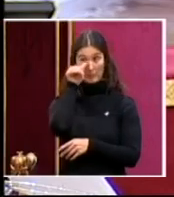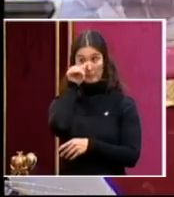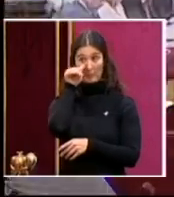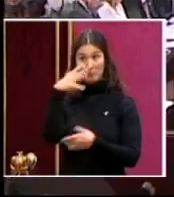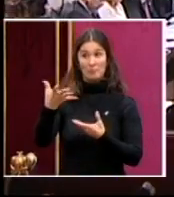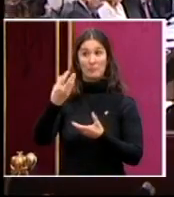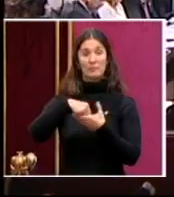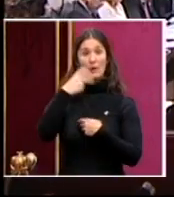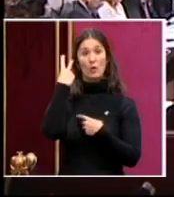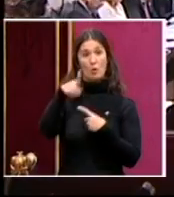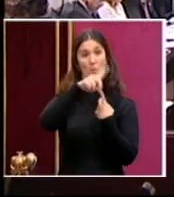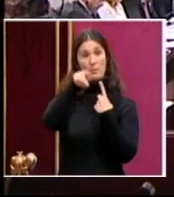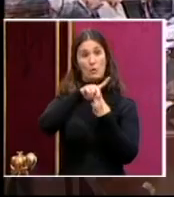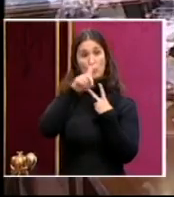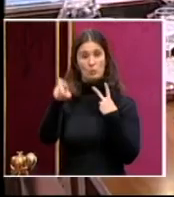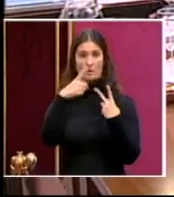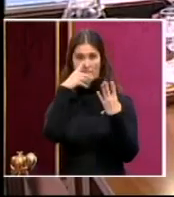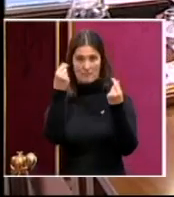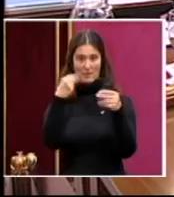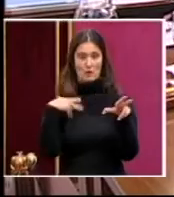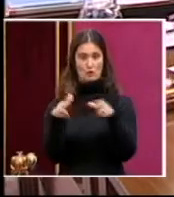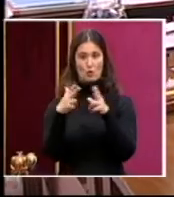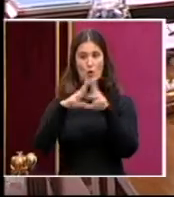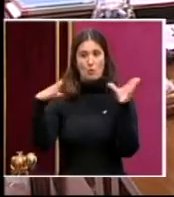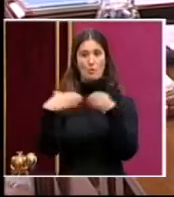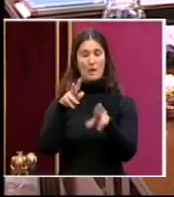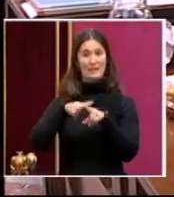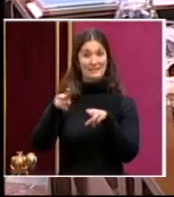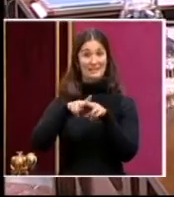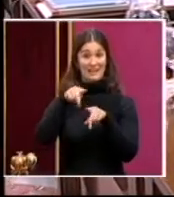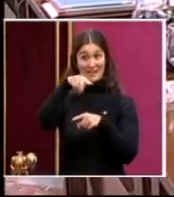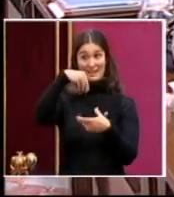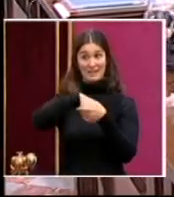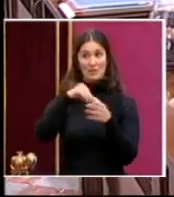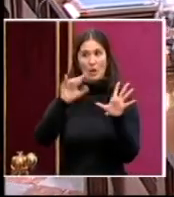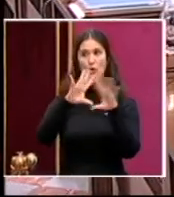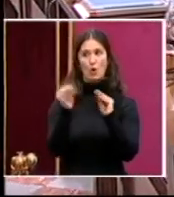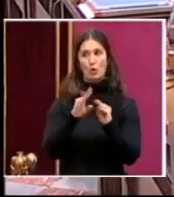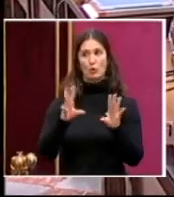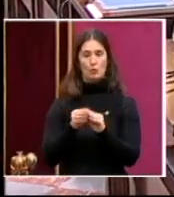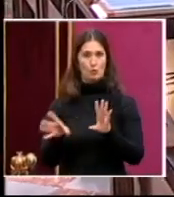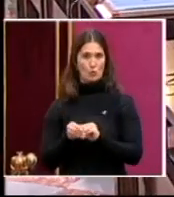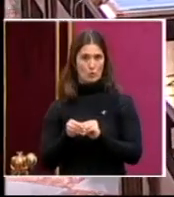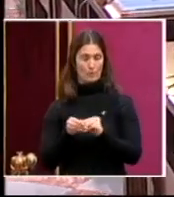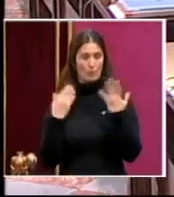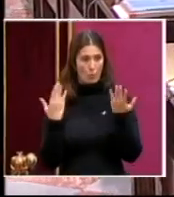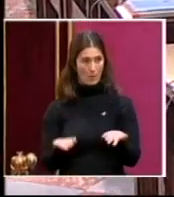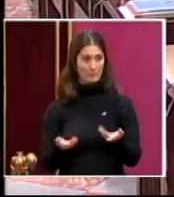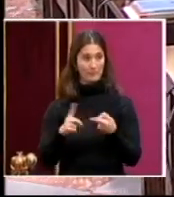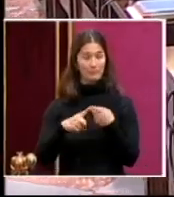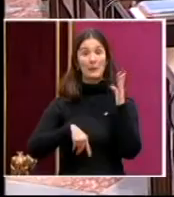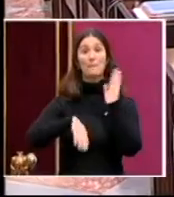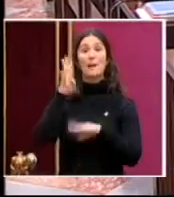incluyó dos preguntas relativas a la percepción social de la comunidad gitana, de las que se extraían conclusiones como las siguientes. A más